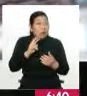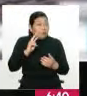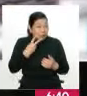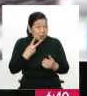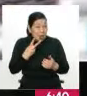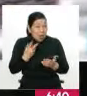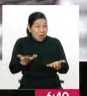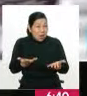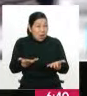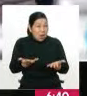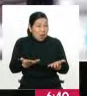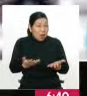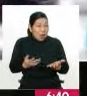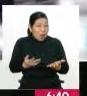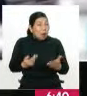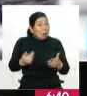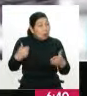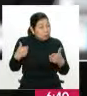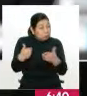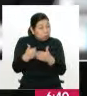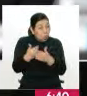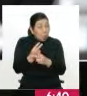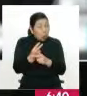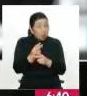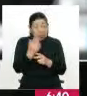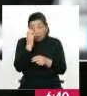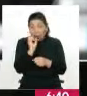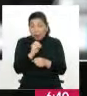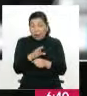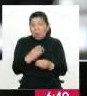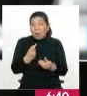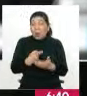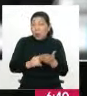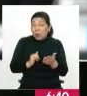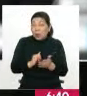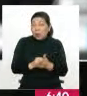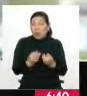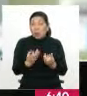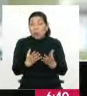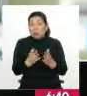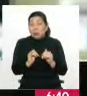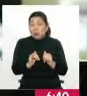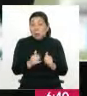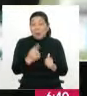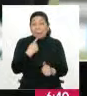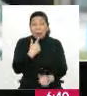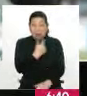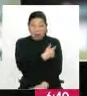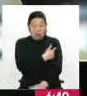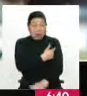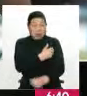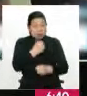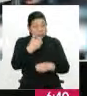muchos se llegaron a cuidar y no se contagiaron? ¿Es porque de pronto hay mucha reticencia para las vacunas?